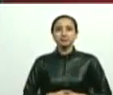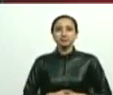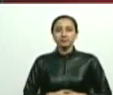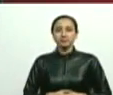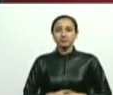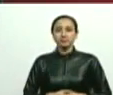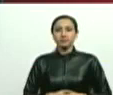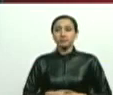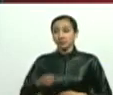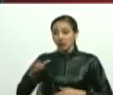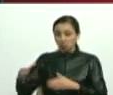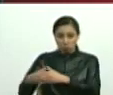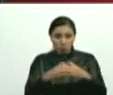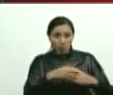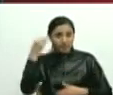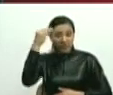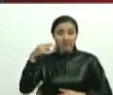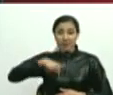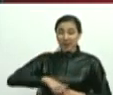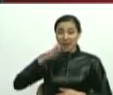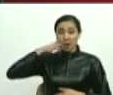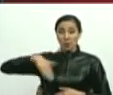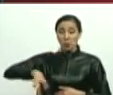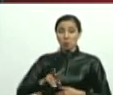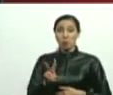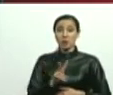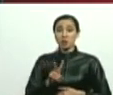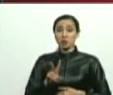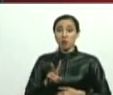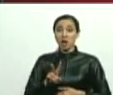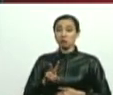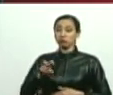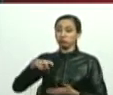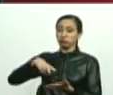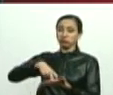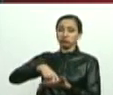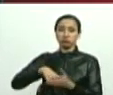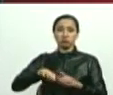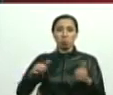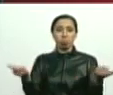Ellos pensaban que el pueblo venezolano se iba a desmoronar,